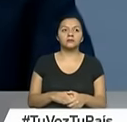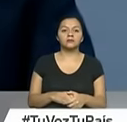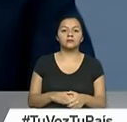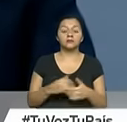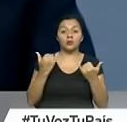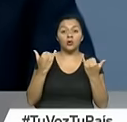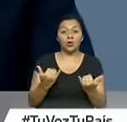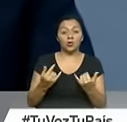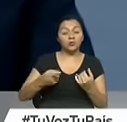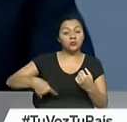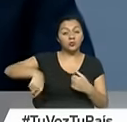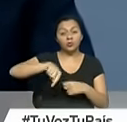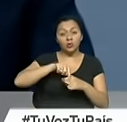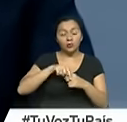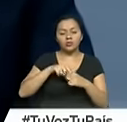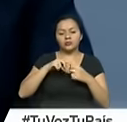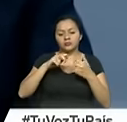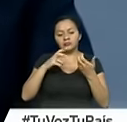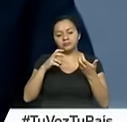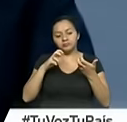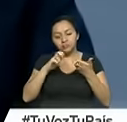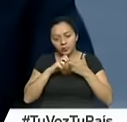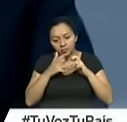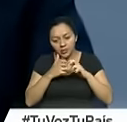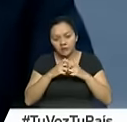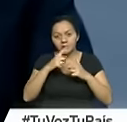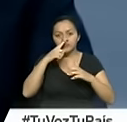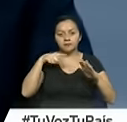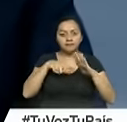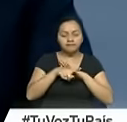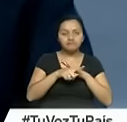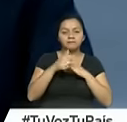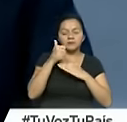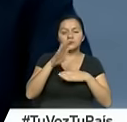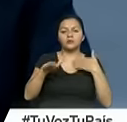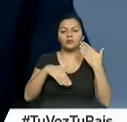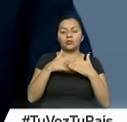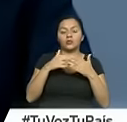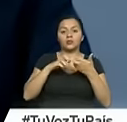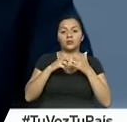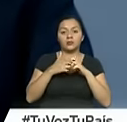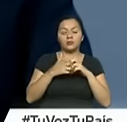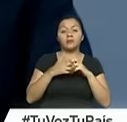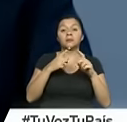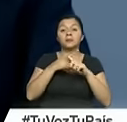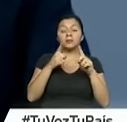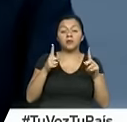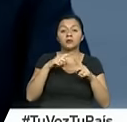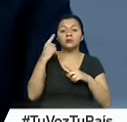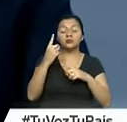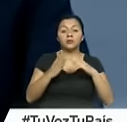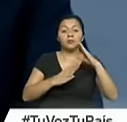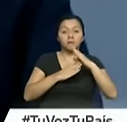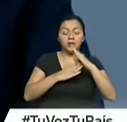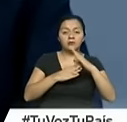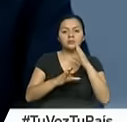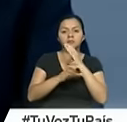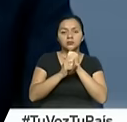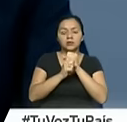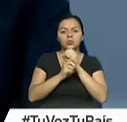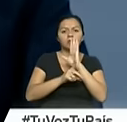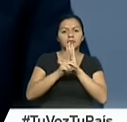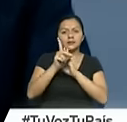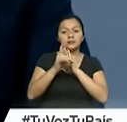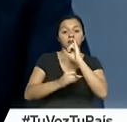Hoy la intervención, ocupación y extremismo desenfrenado plantean amenazas sin precedentes, no solo a la paz, seguridad y desarrollo